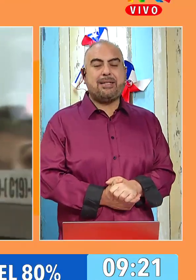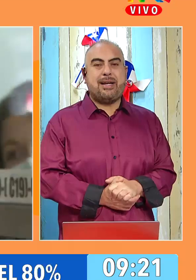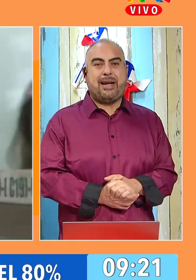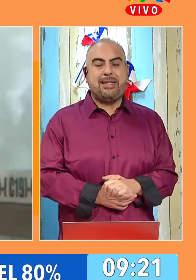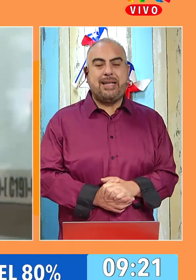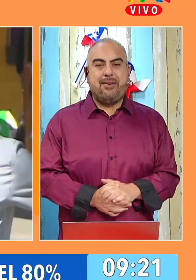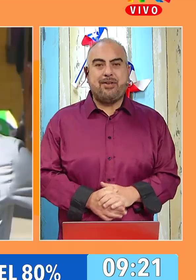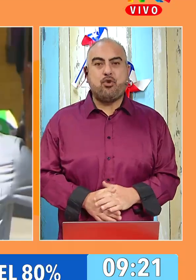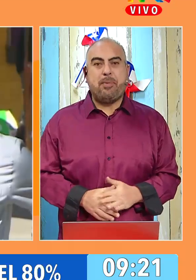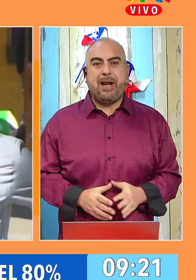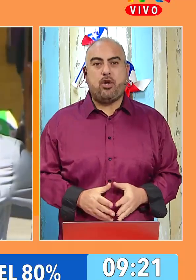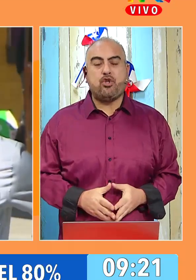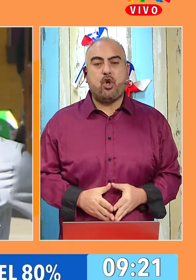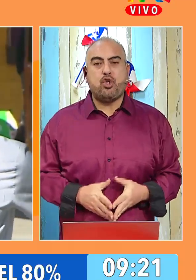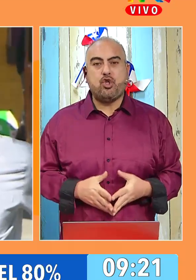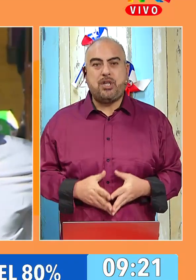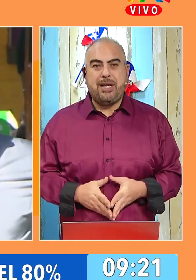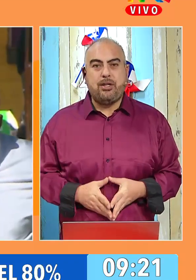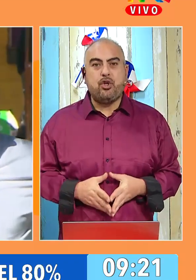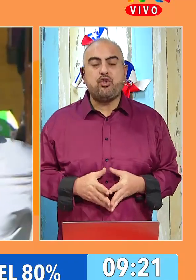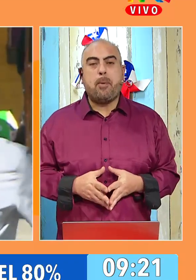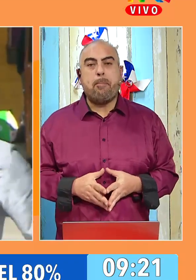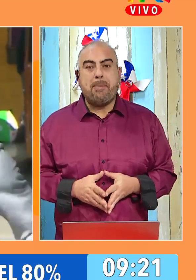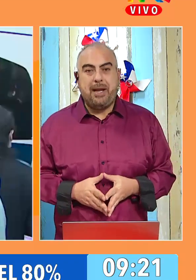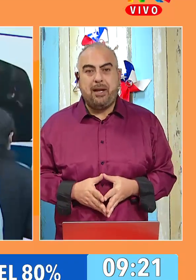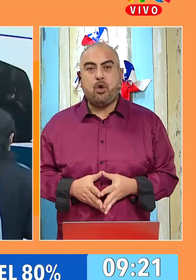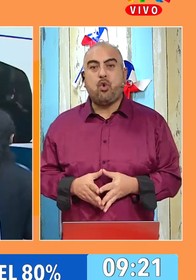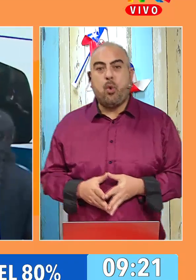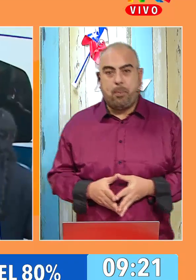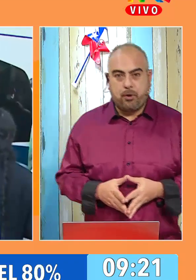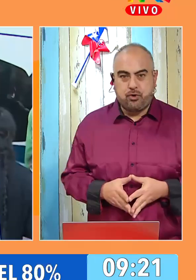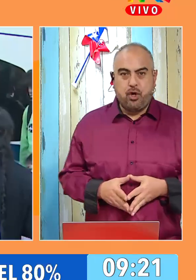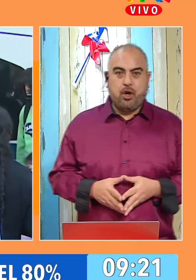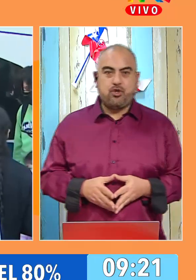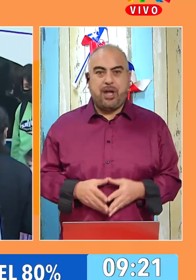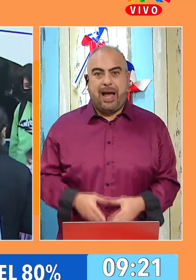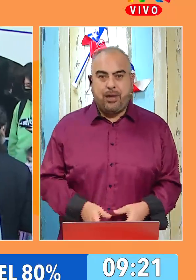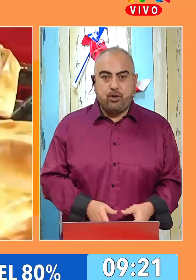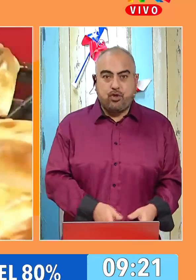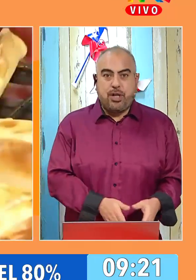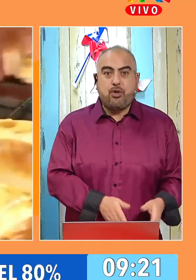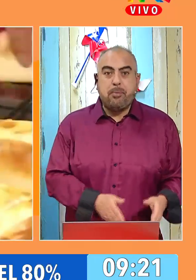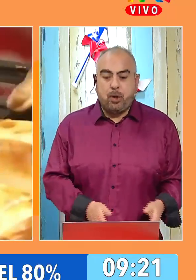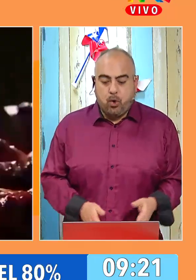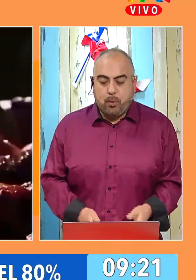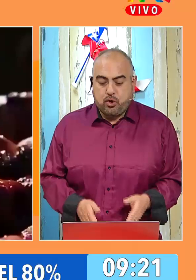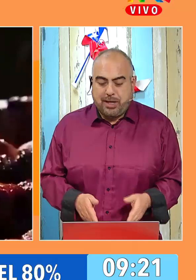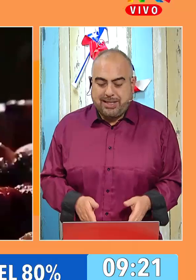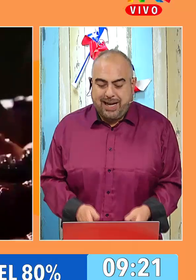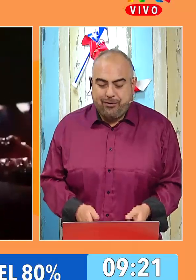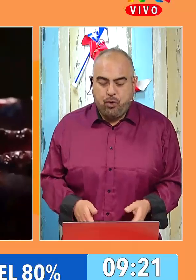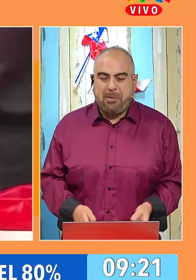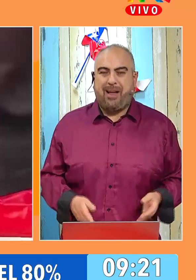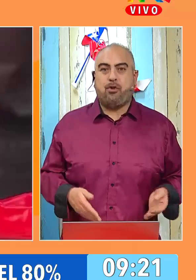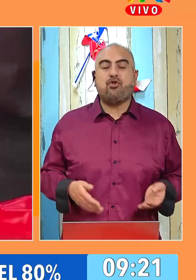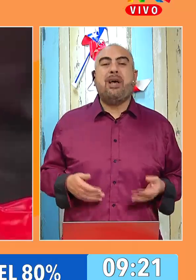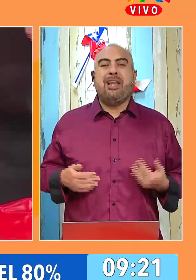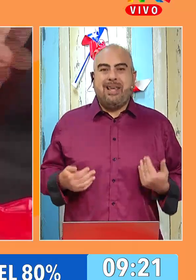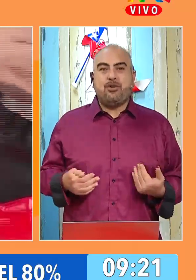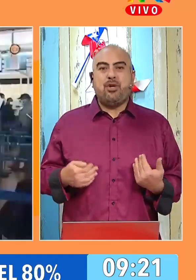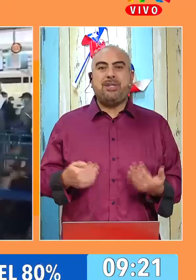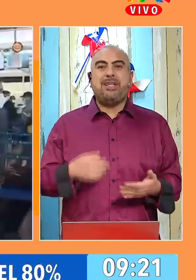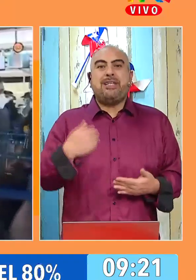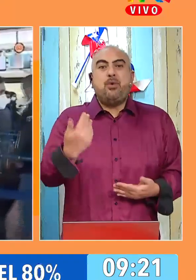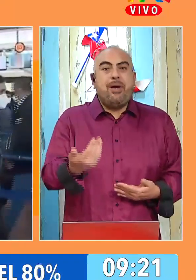las reservas superan los 800 mil cupos. O sea, hay 800 mil cupos ya tomados.